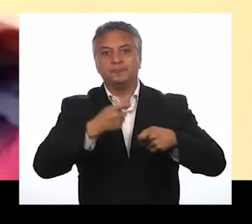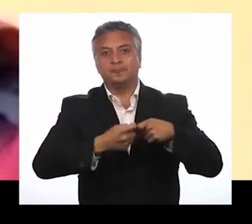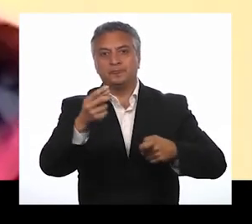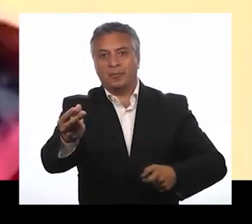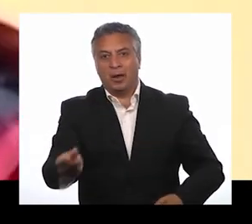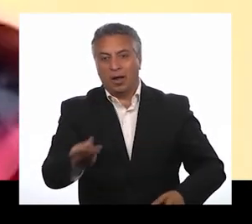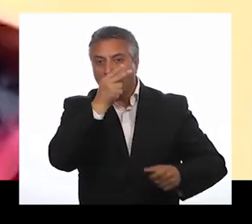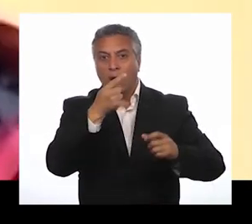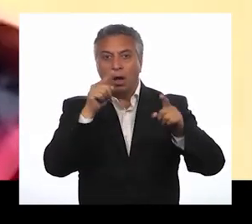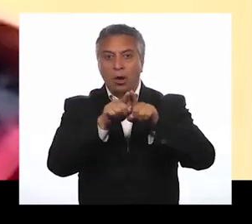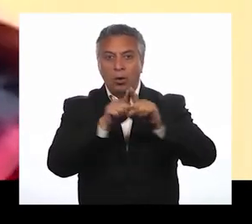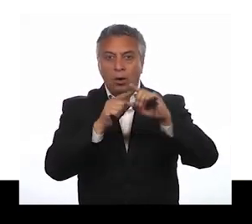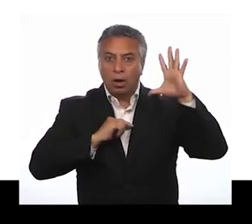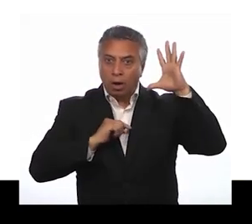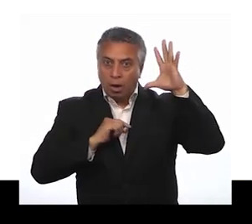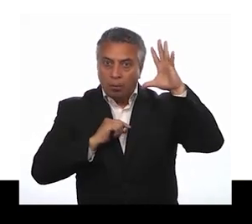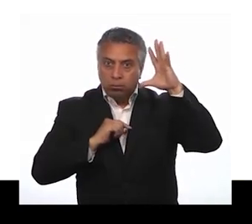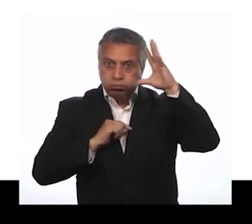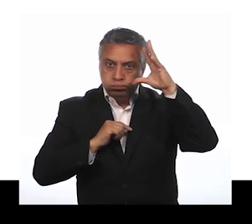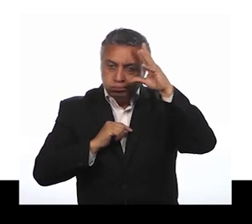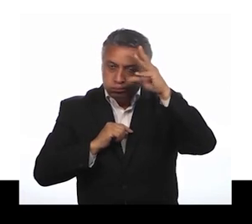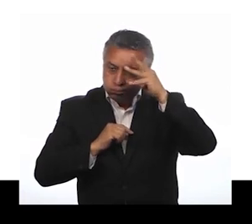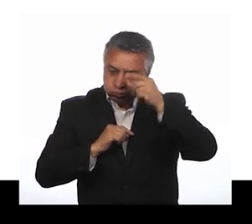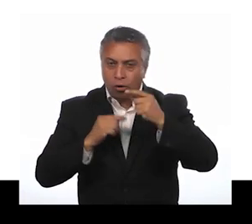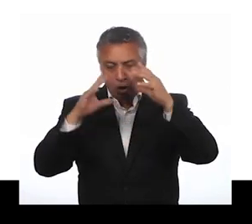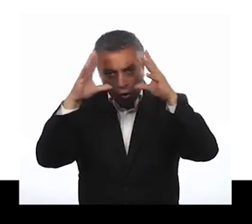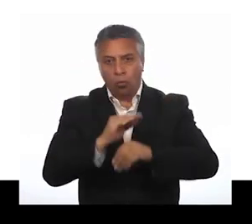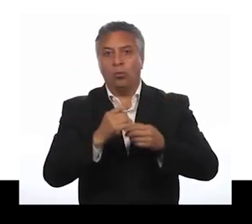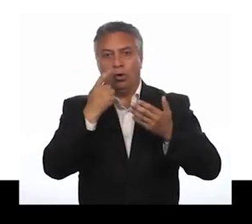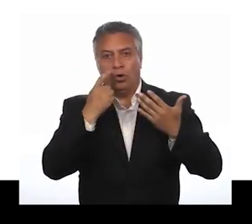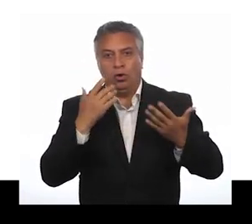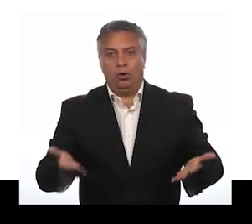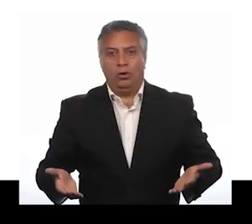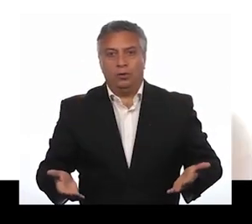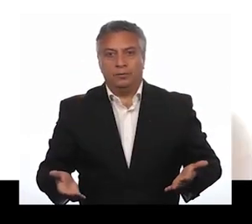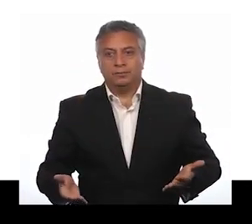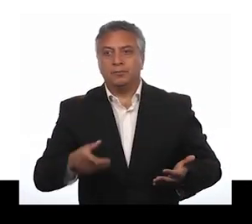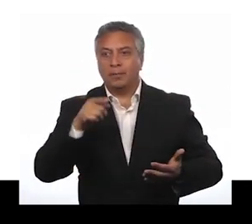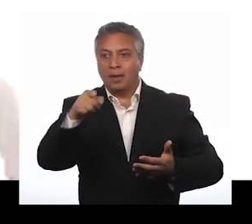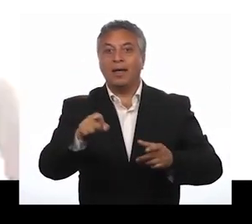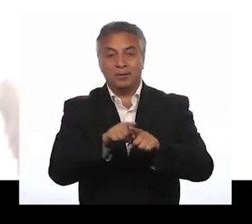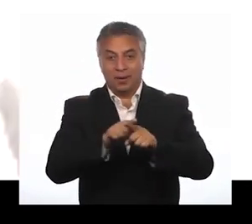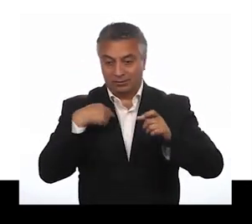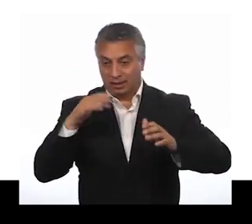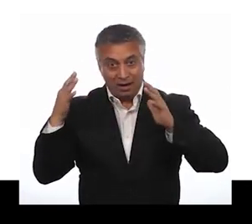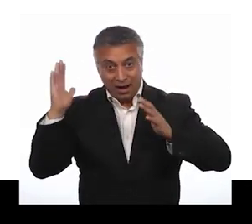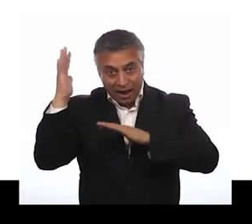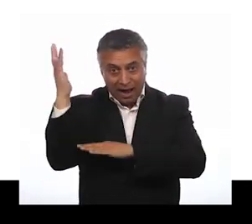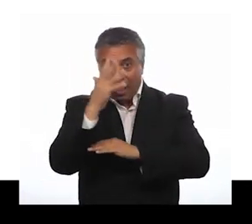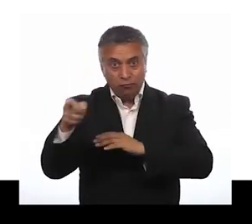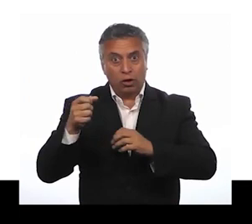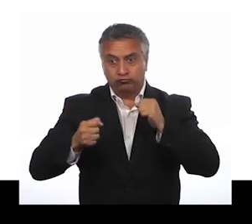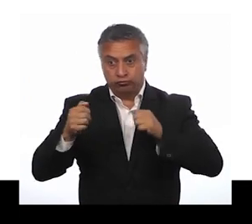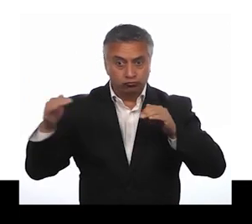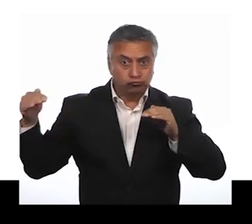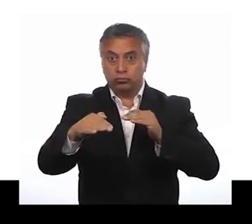empezó a oscurecer todo. Iba en zigzag por los árboles, de repente el retén acelera y se me cruza